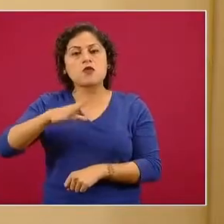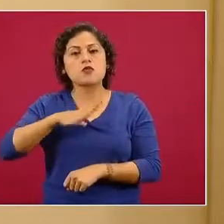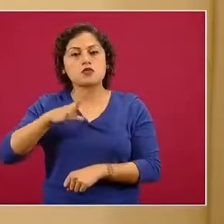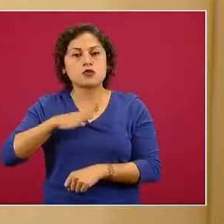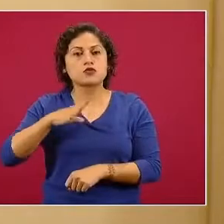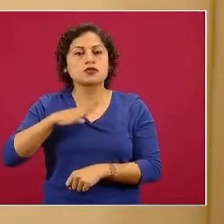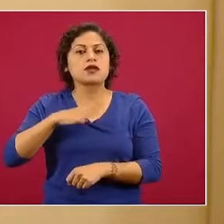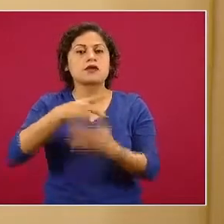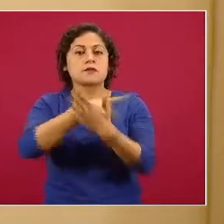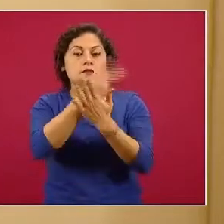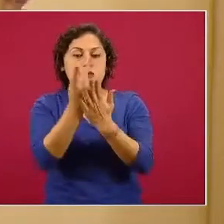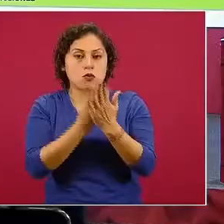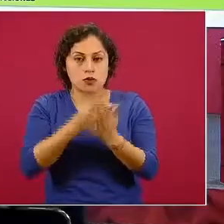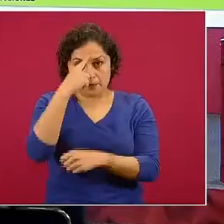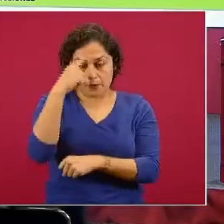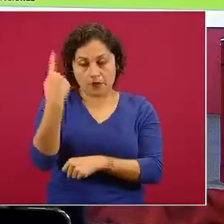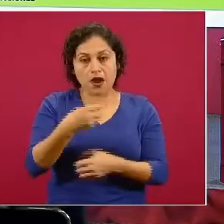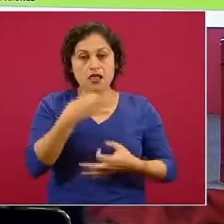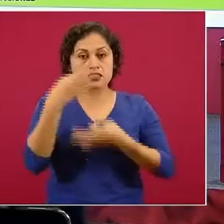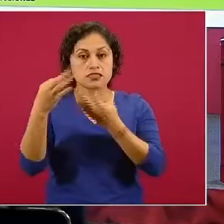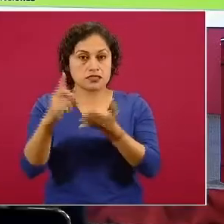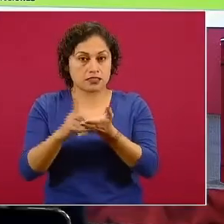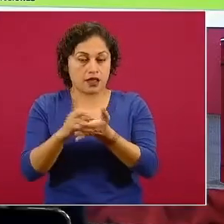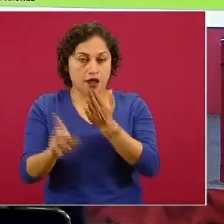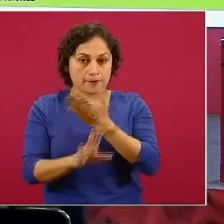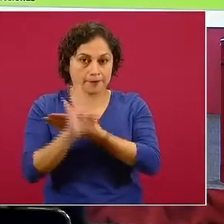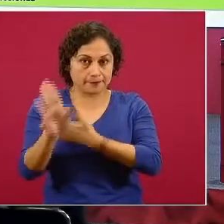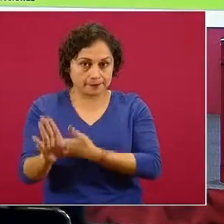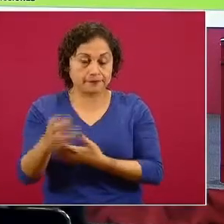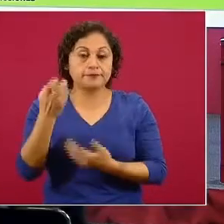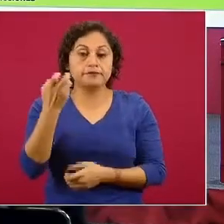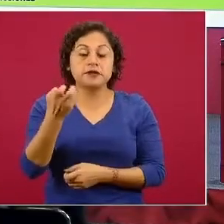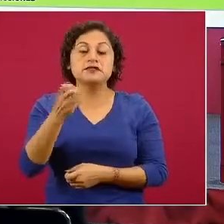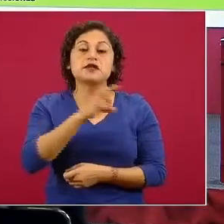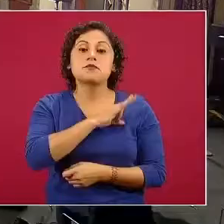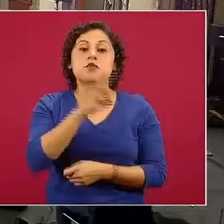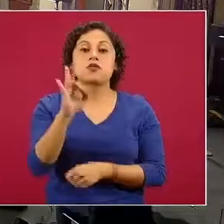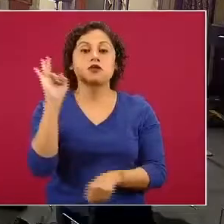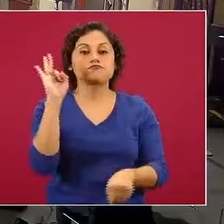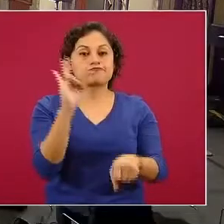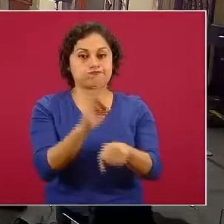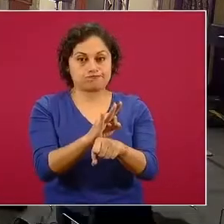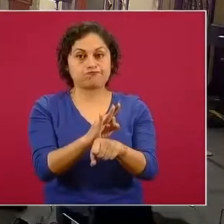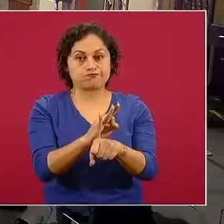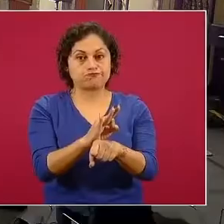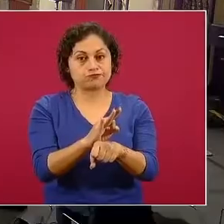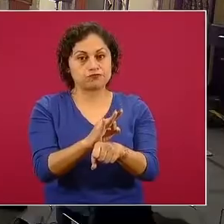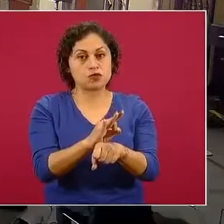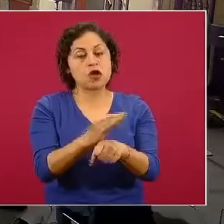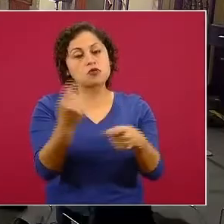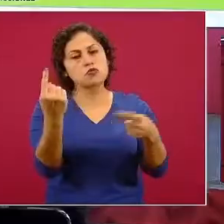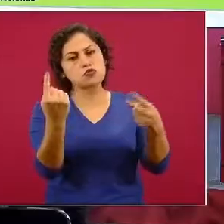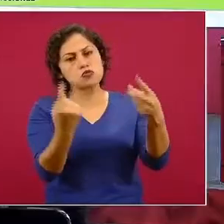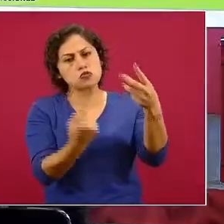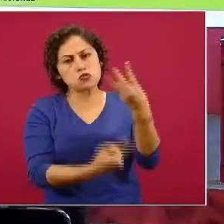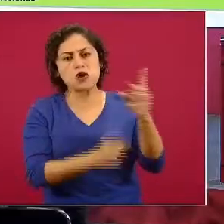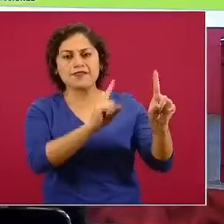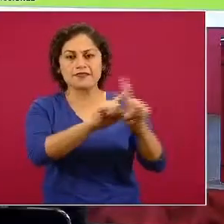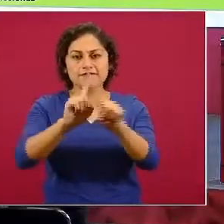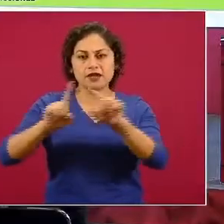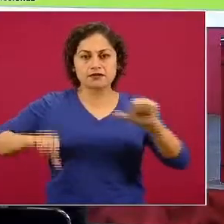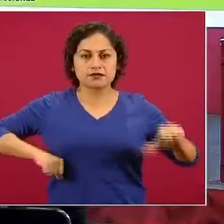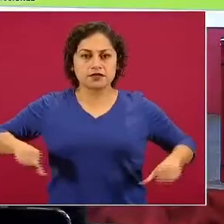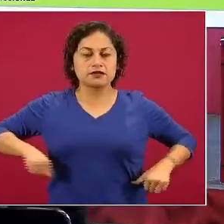está coordinando para poder abonar a los factores protectores desde todos estos ámbitos de acción y